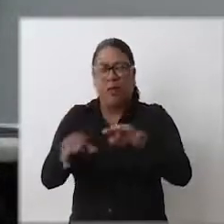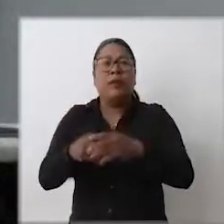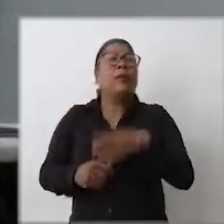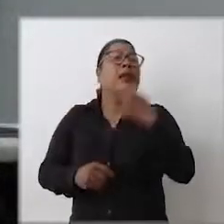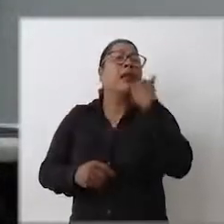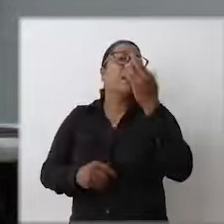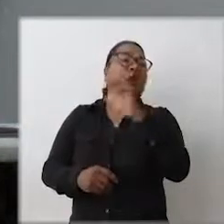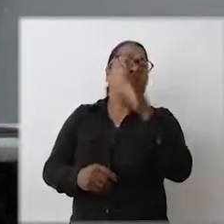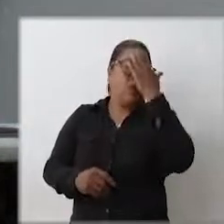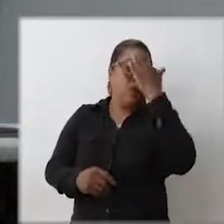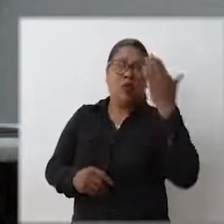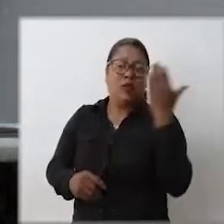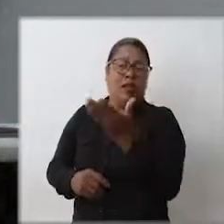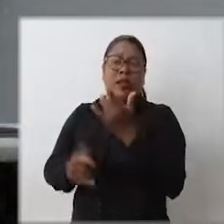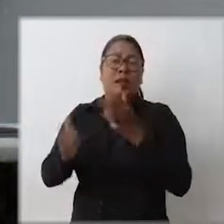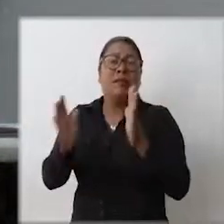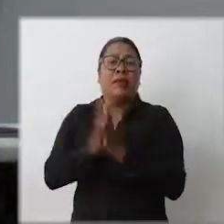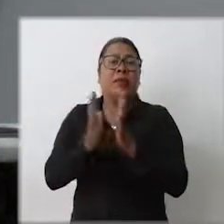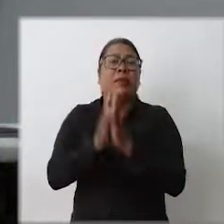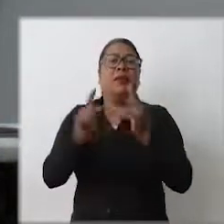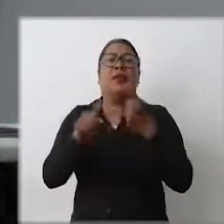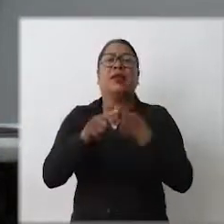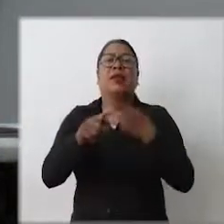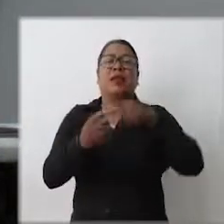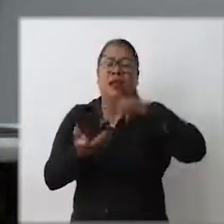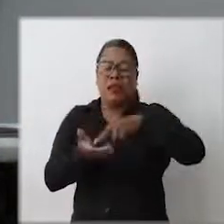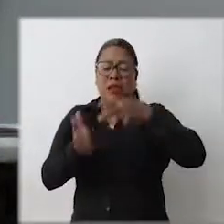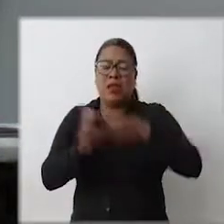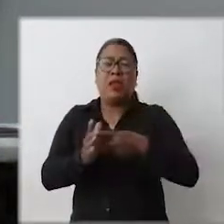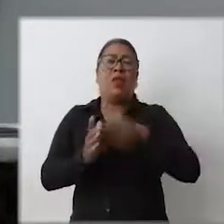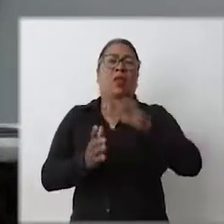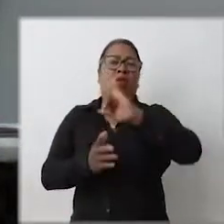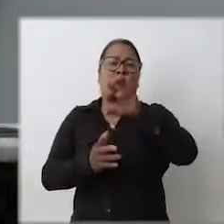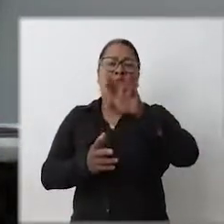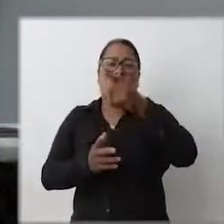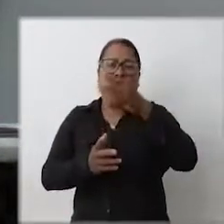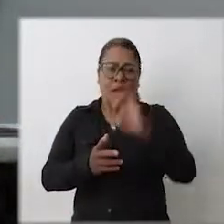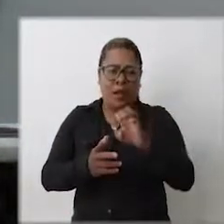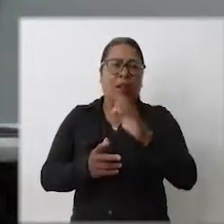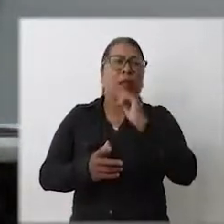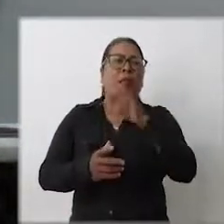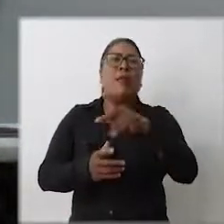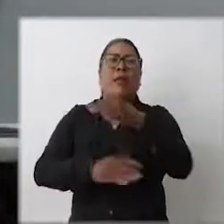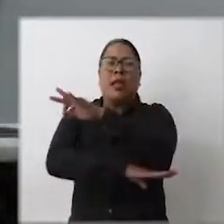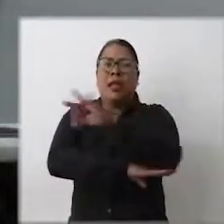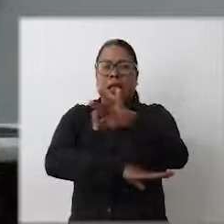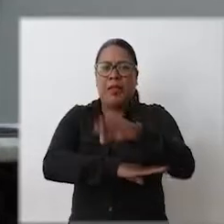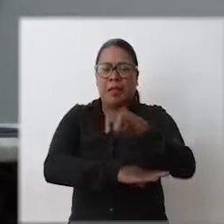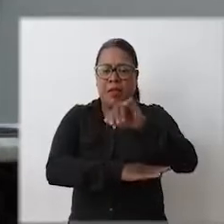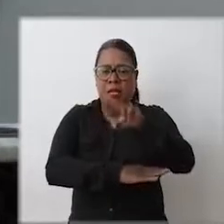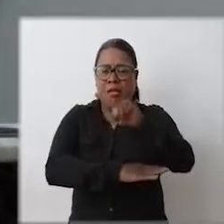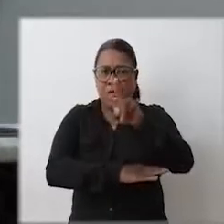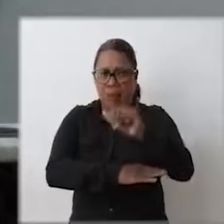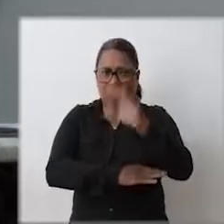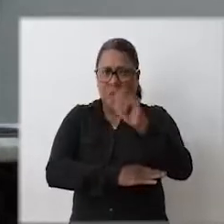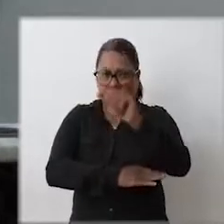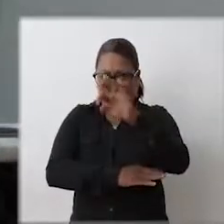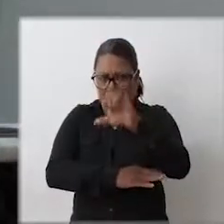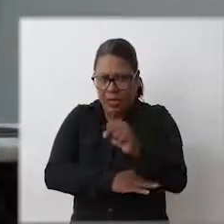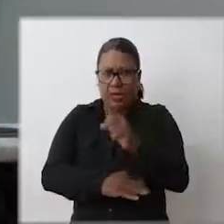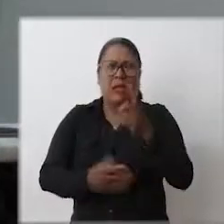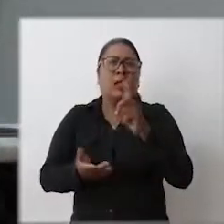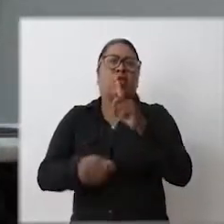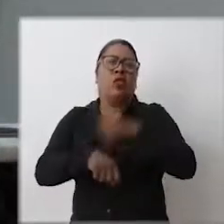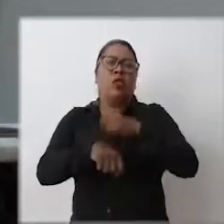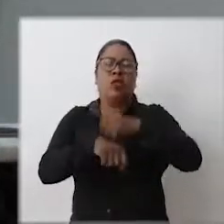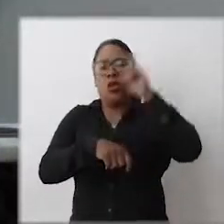fotografías, 34 personas involucradas entre personal de turismo, proveedores, escritores y locutores que donaron su trabajo, 50